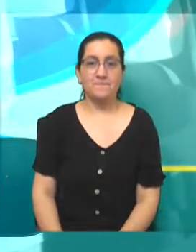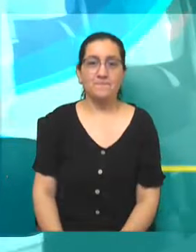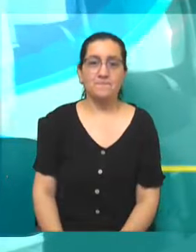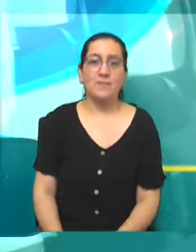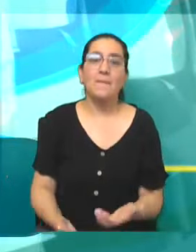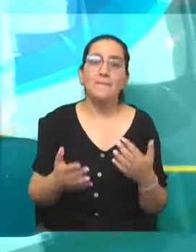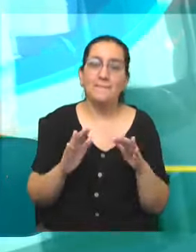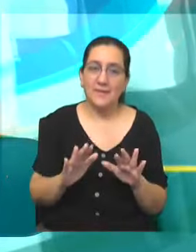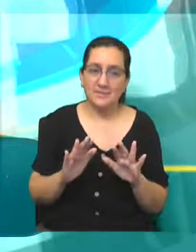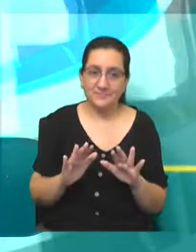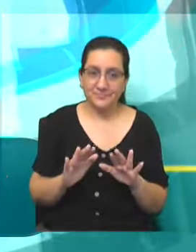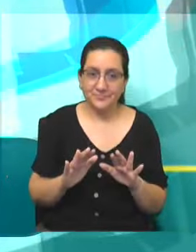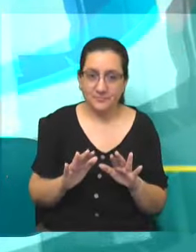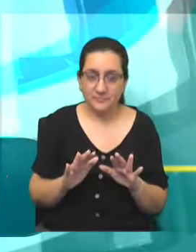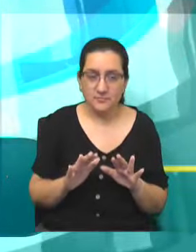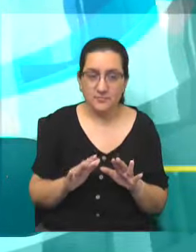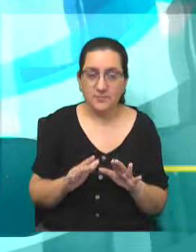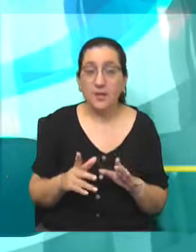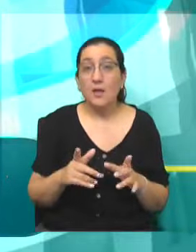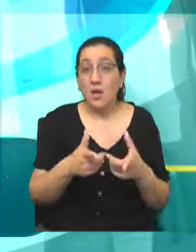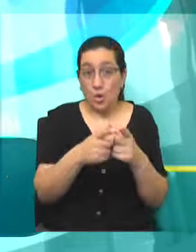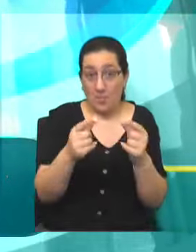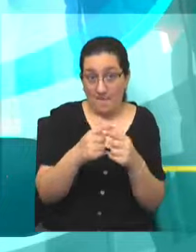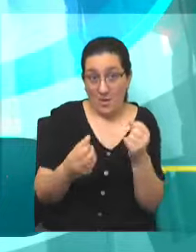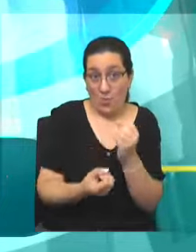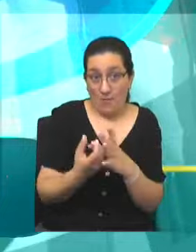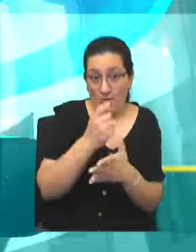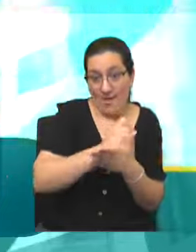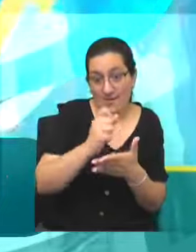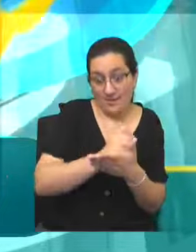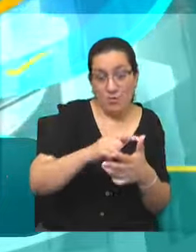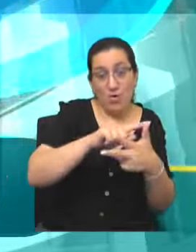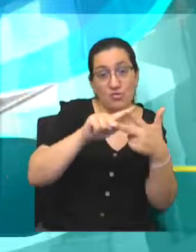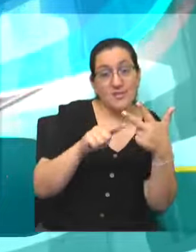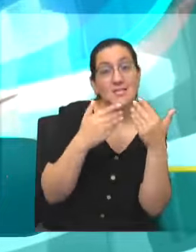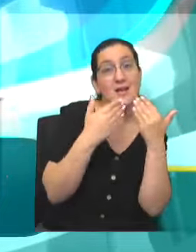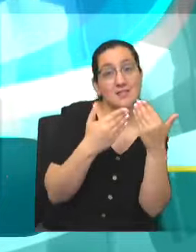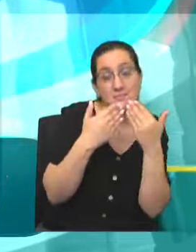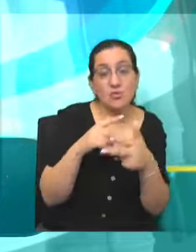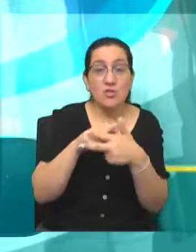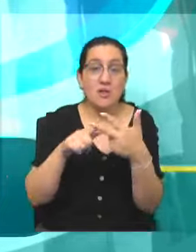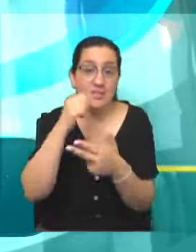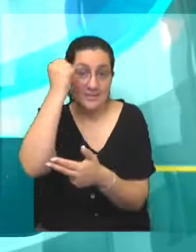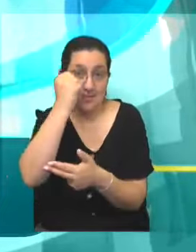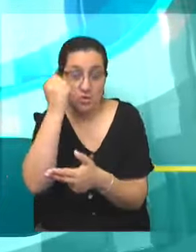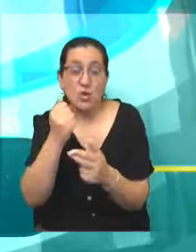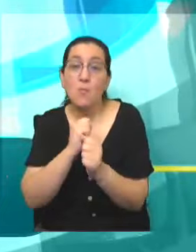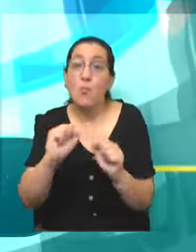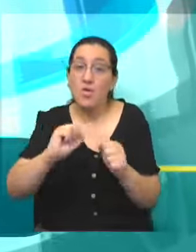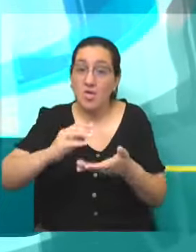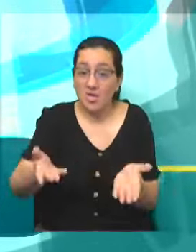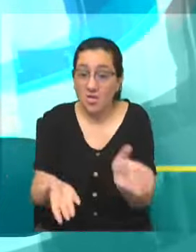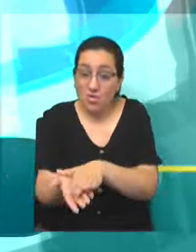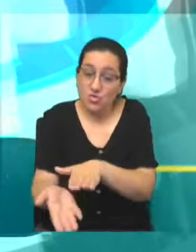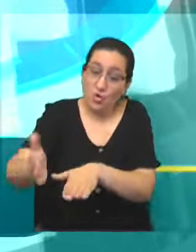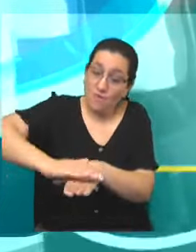Yo pongo el papel, escribo las tres. Bueno, lo podés doblar. Lo doblo y lo pongo en el altar. Lo podés poner